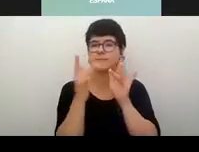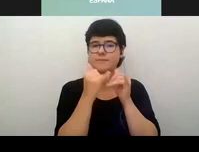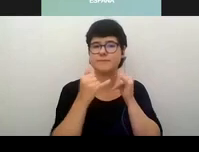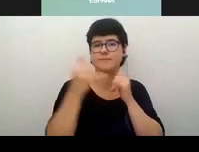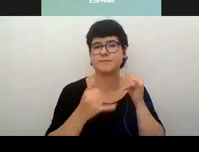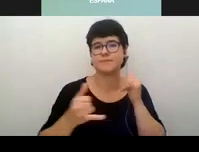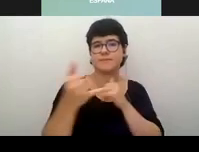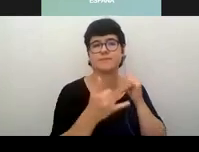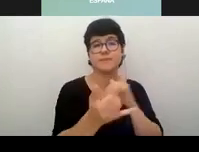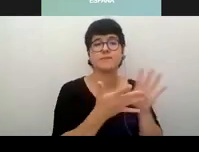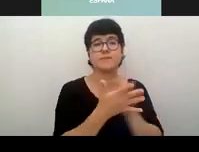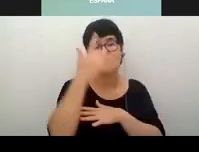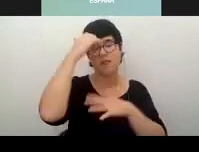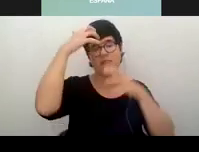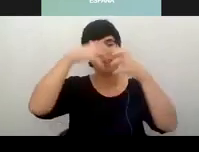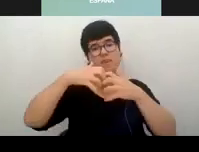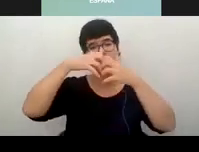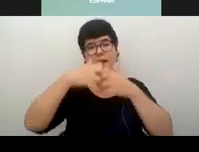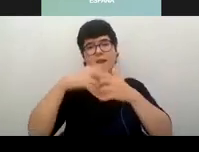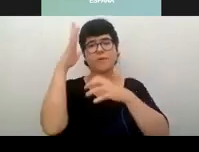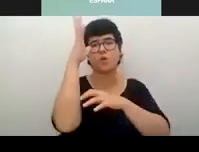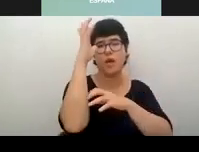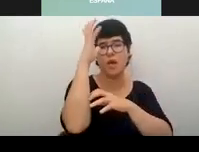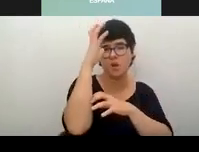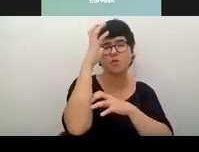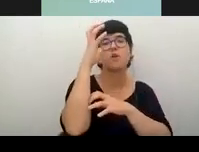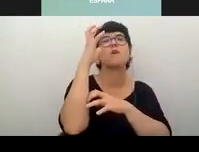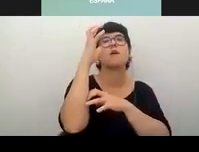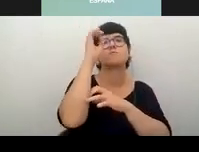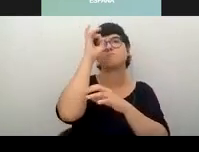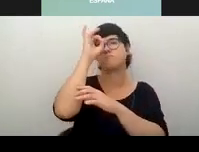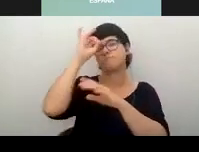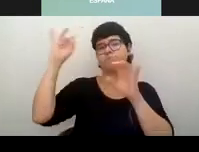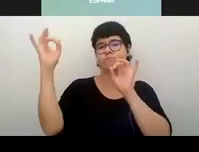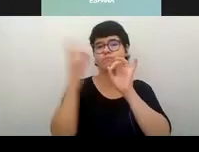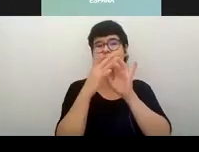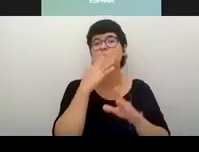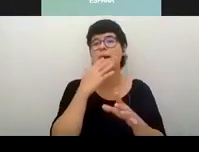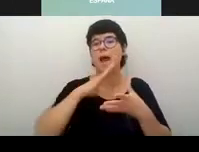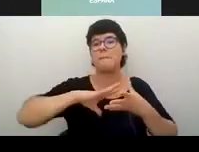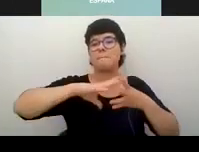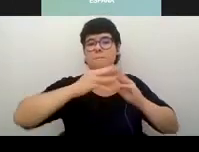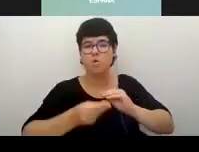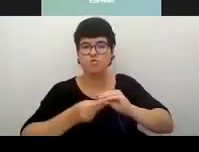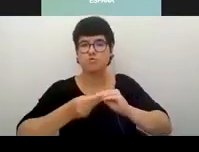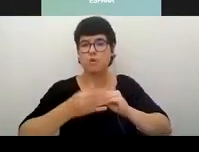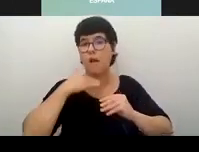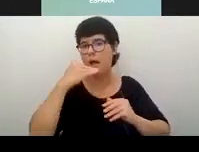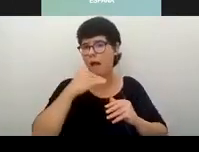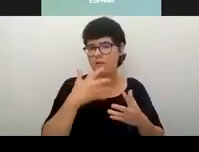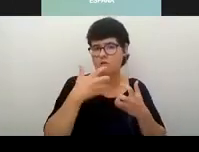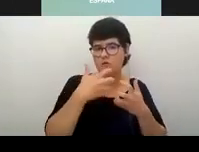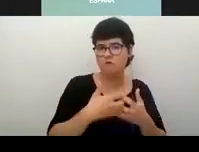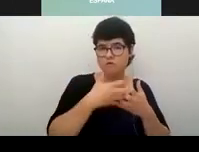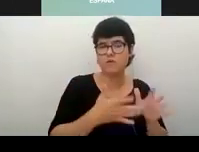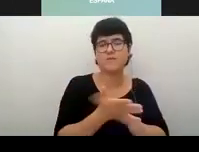estimulamos a nivel del cerebro, estimulamos alguna neurona, enviamos una orden para que se contraiga un músculo, pues aquí ayuda en la regeneración, en la